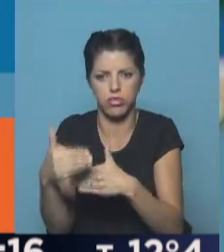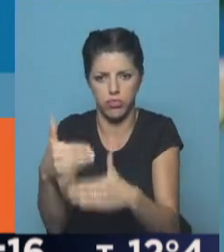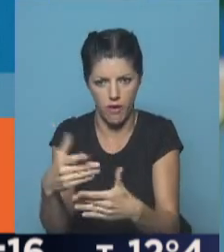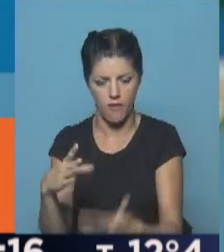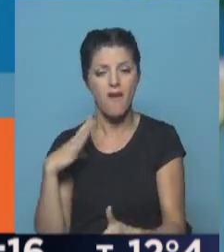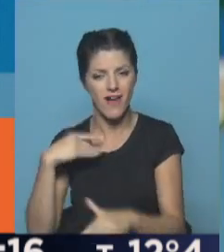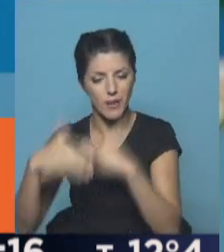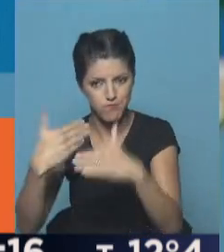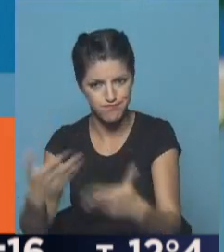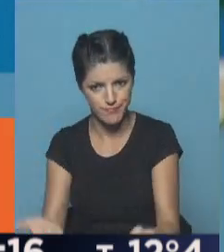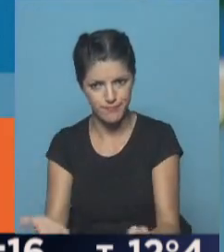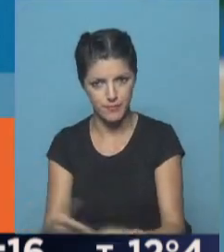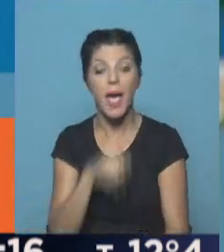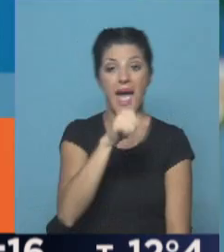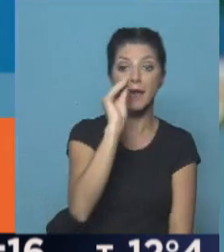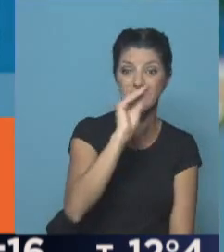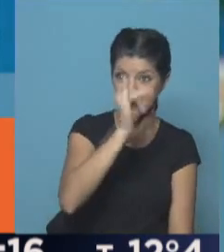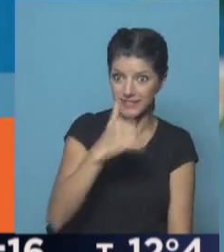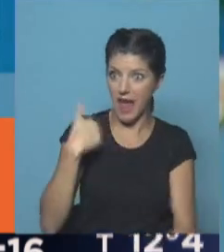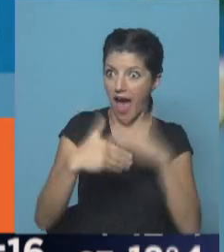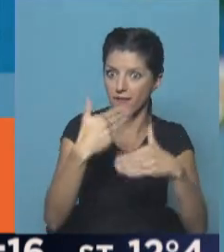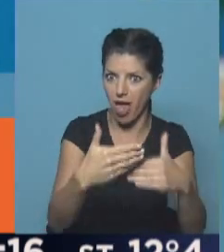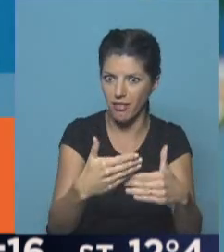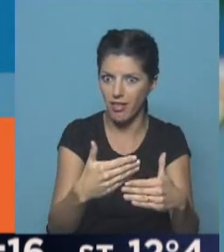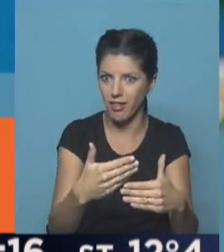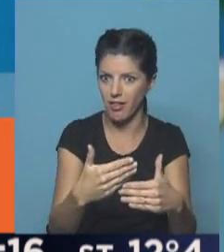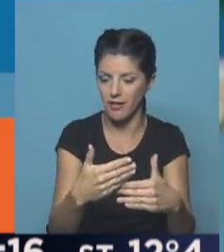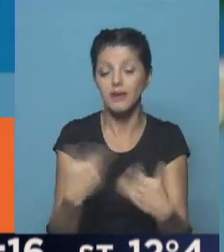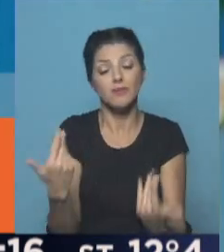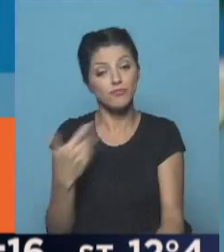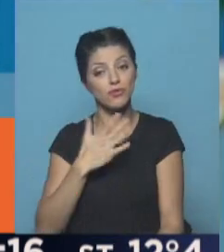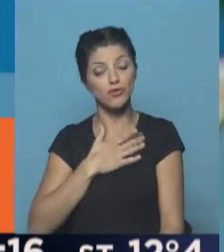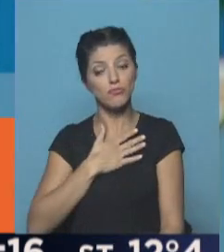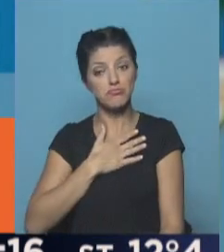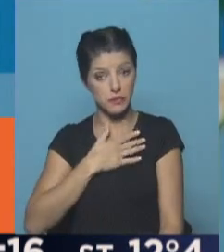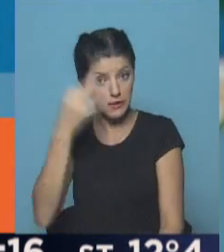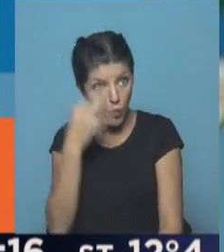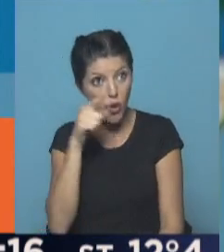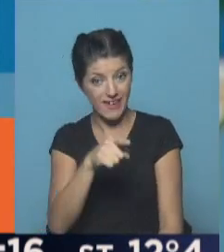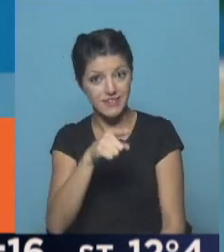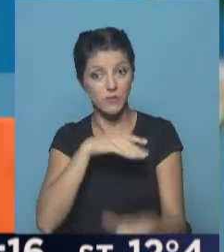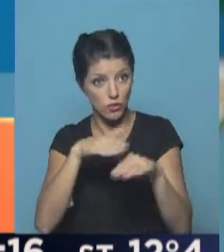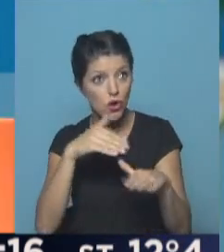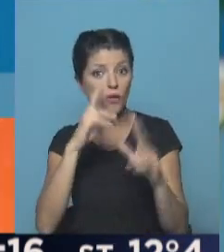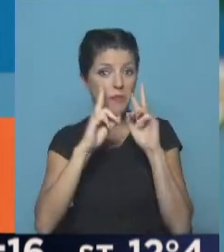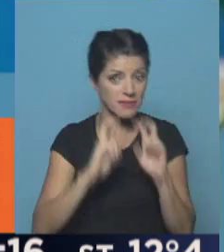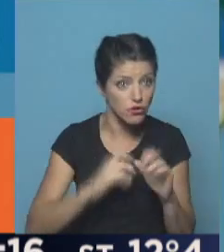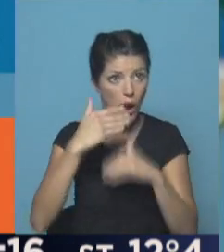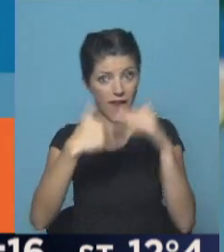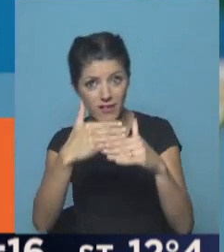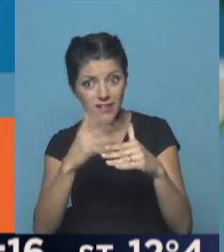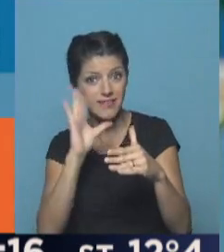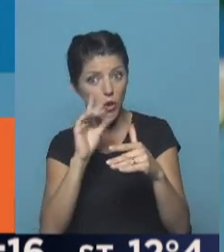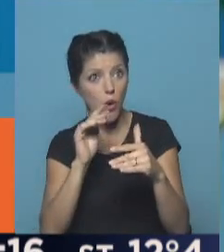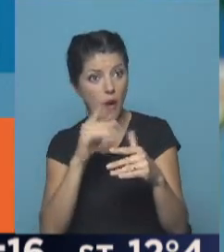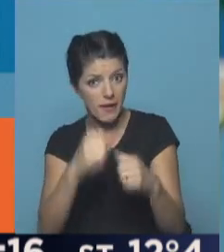país. En Brasil avanza en serio. Y yo estoy convencido que de este proceso Brasil sale fortalecido y es algo bueno para